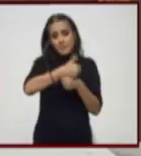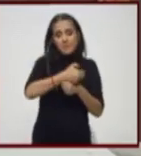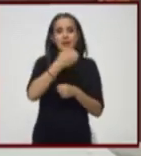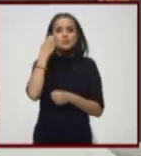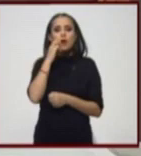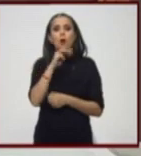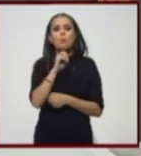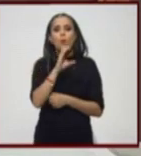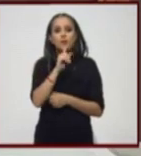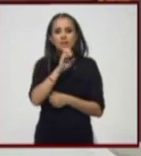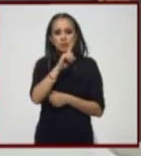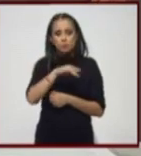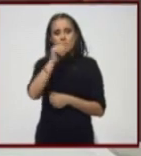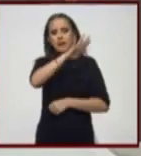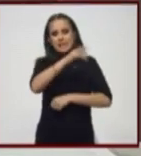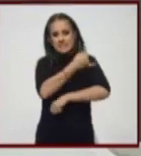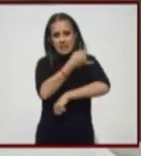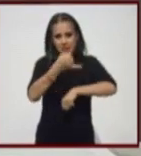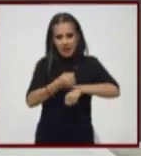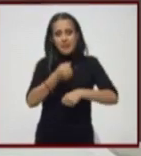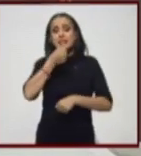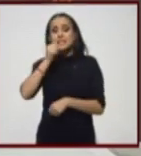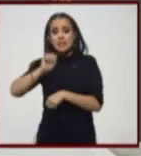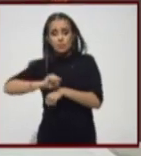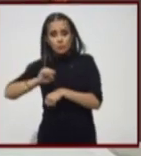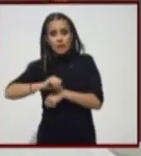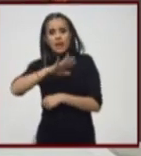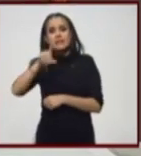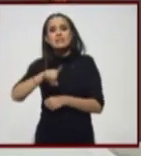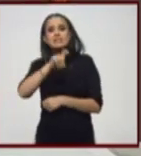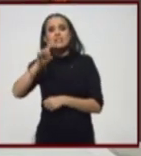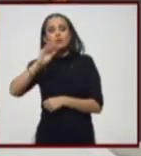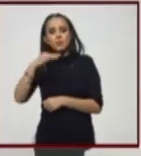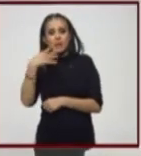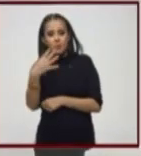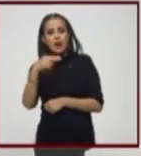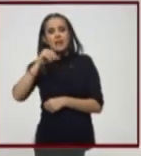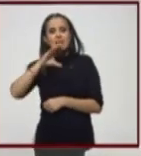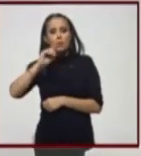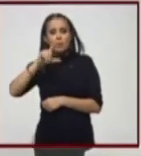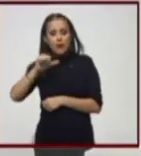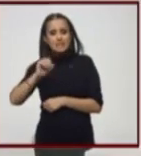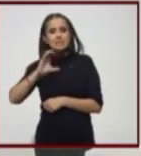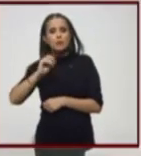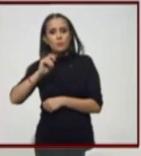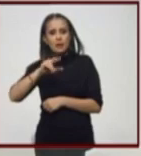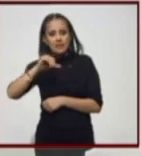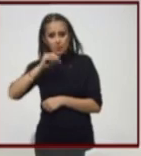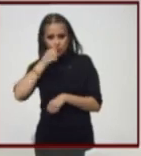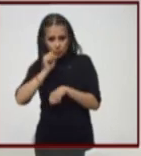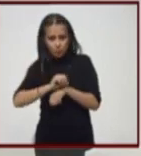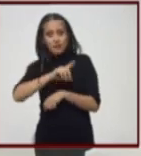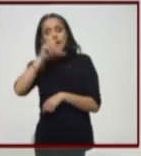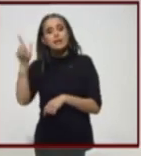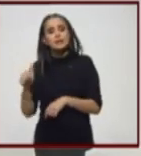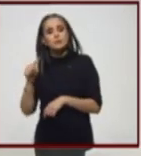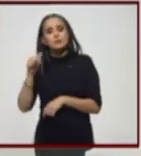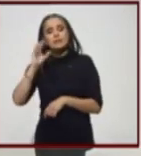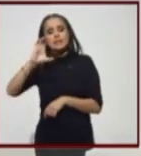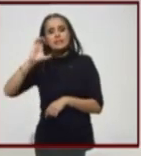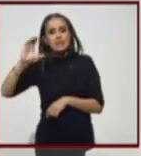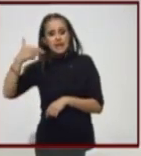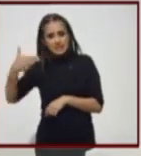el colegio moctezuma allá por iztapalapa la secundaria en las 194 nicolás copérnico después en el campo